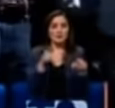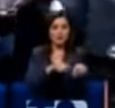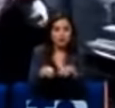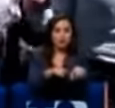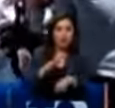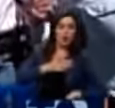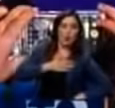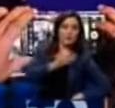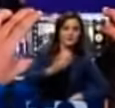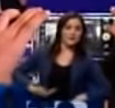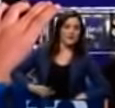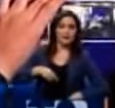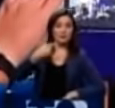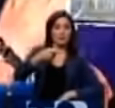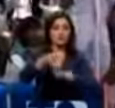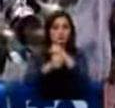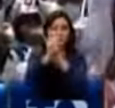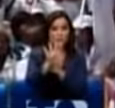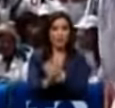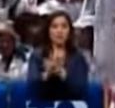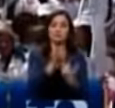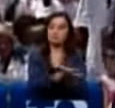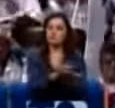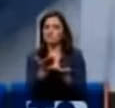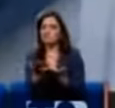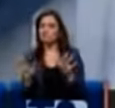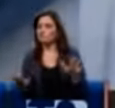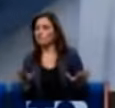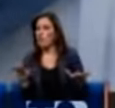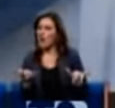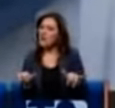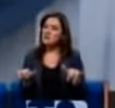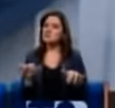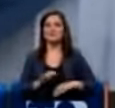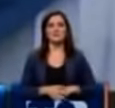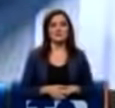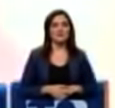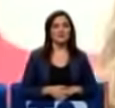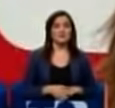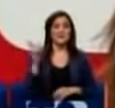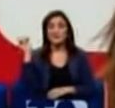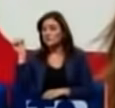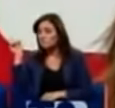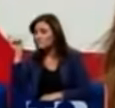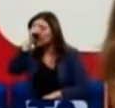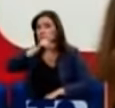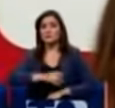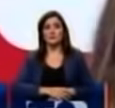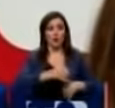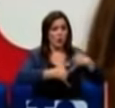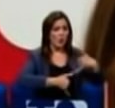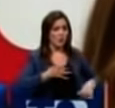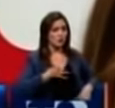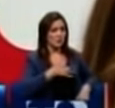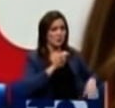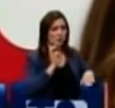los próximos 4 años, las ofertas tienen una tendencia similar. ¡Es un camino duro! No jueguen con la voluntad del